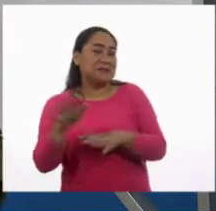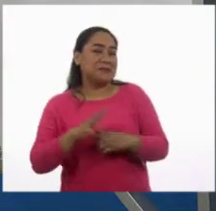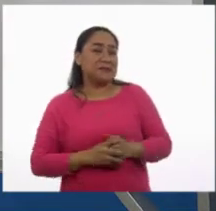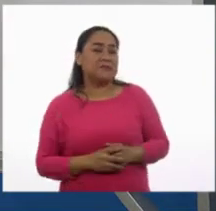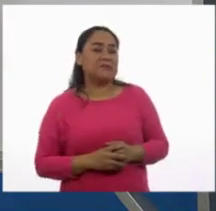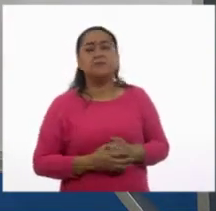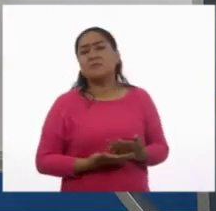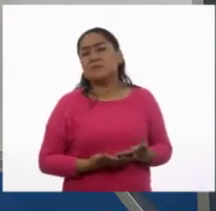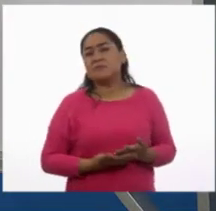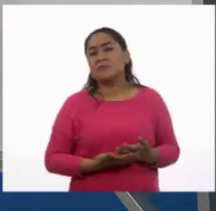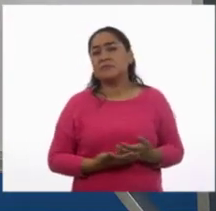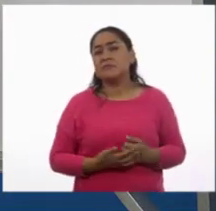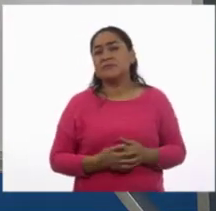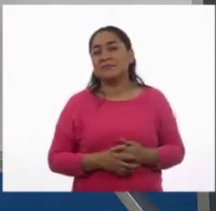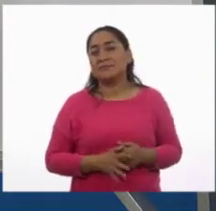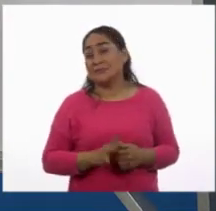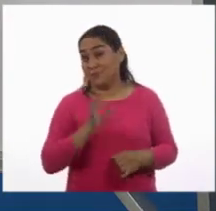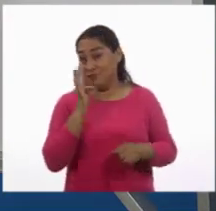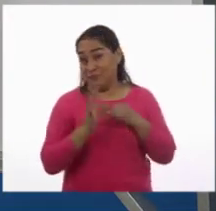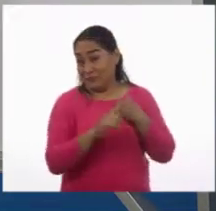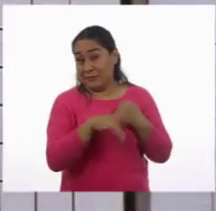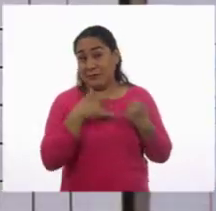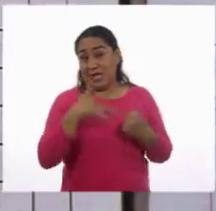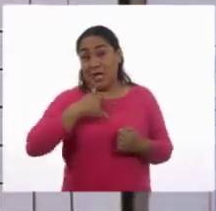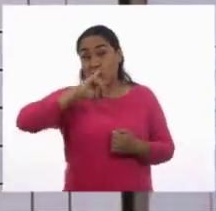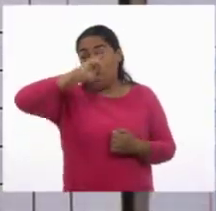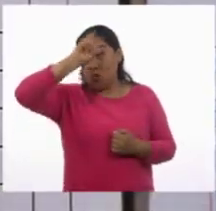¿En el J8 está el fin de tu nave?